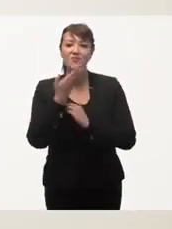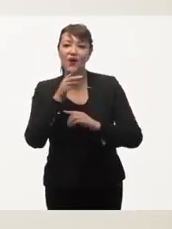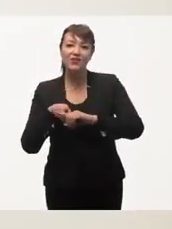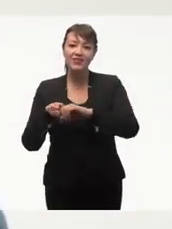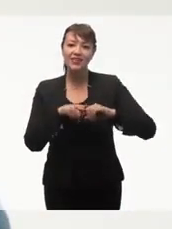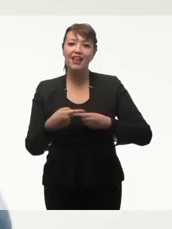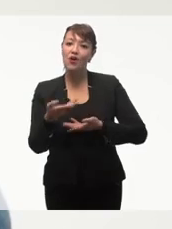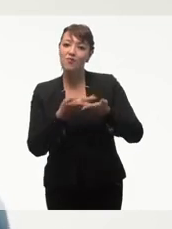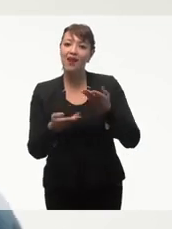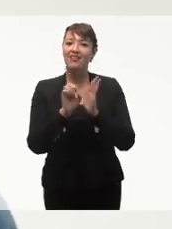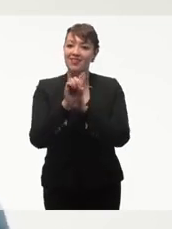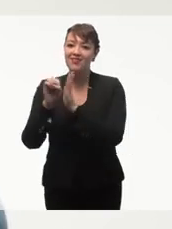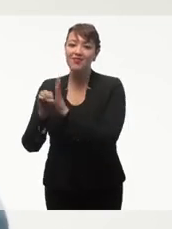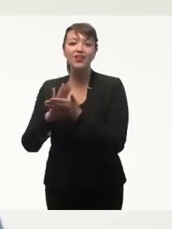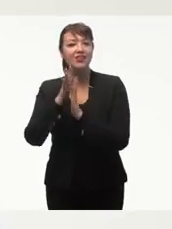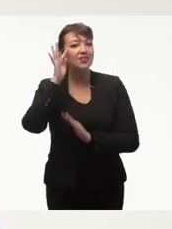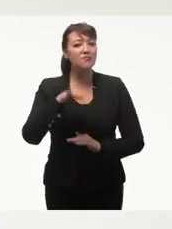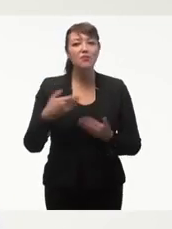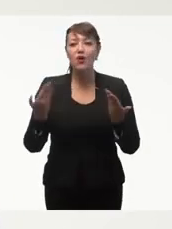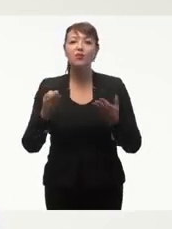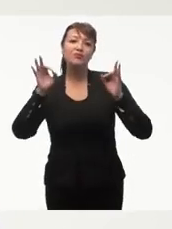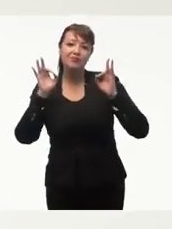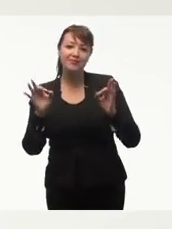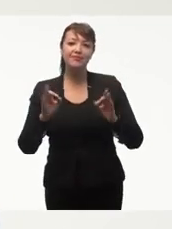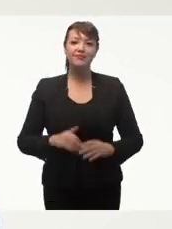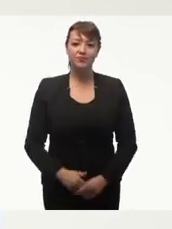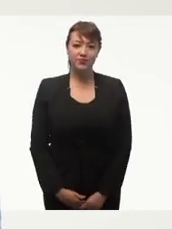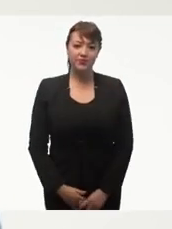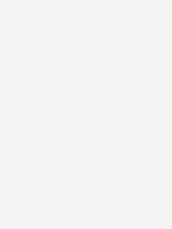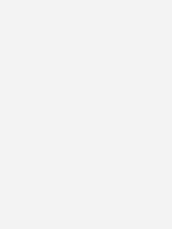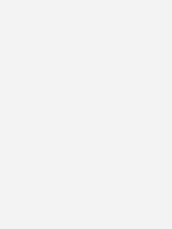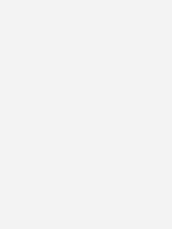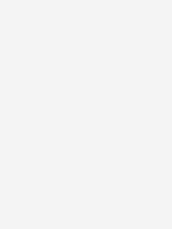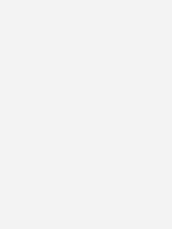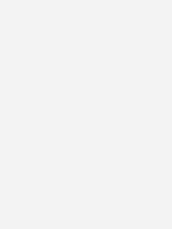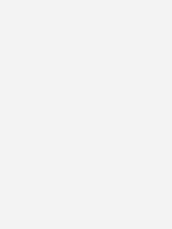una mejor sociedad. Comparte este video para que todos sepamos cómo tratarnos correctamente.